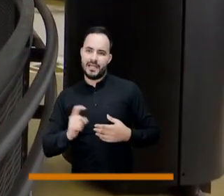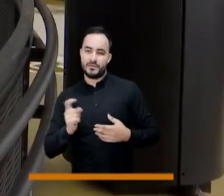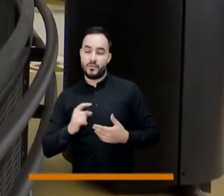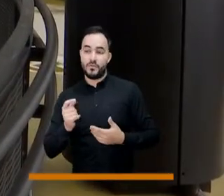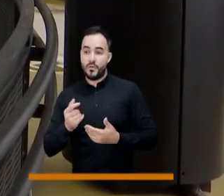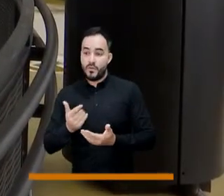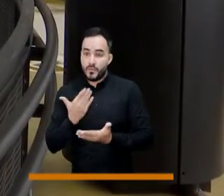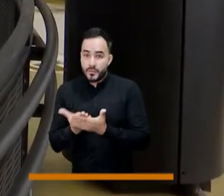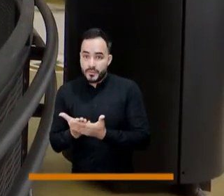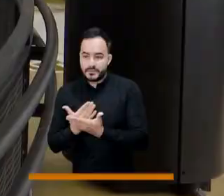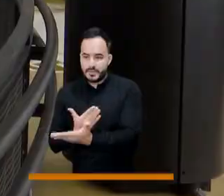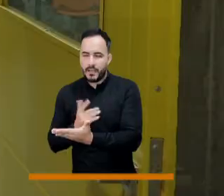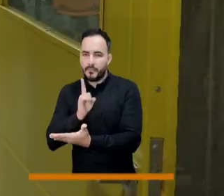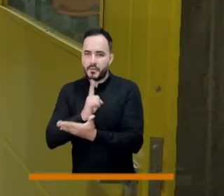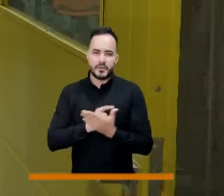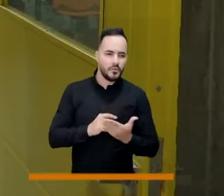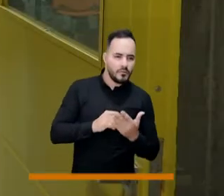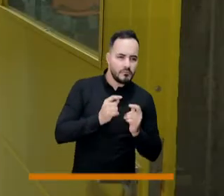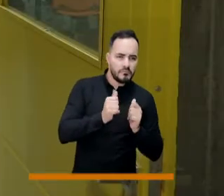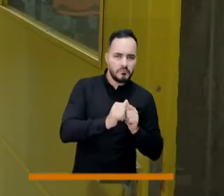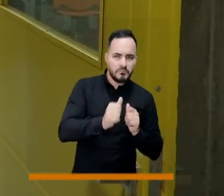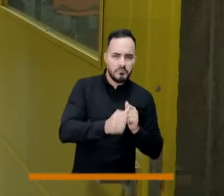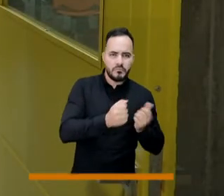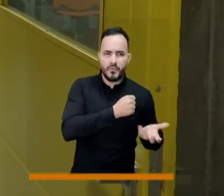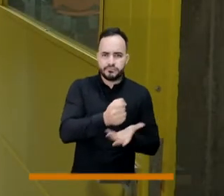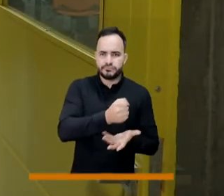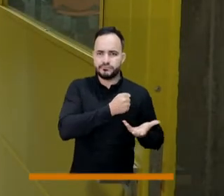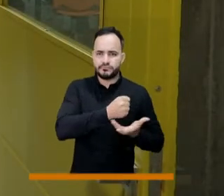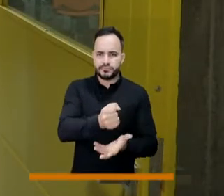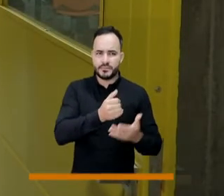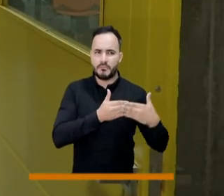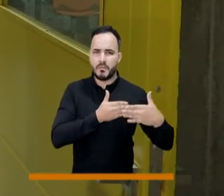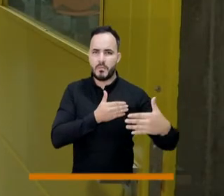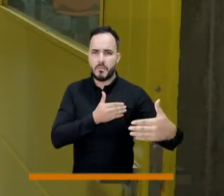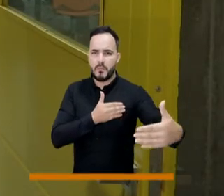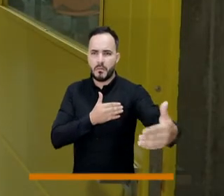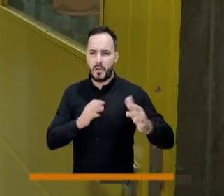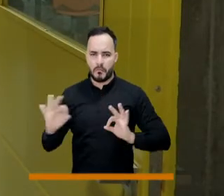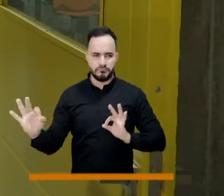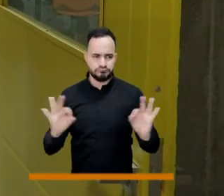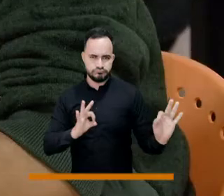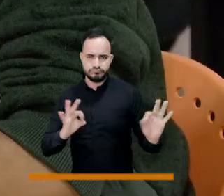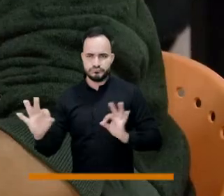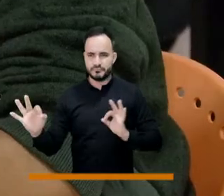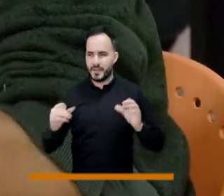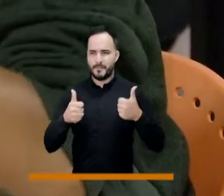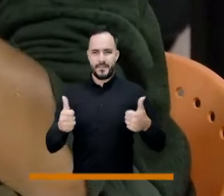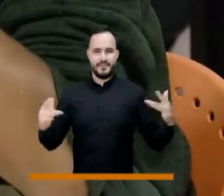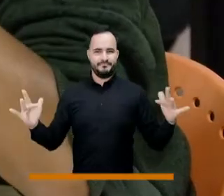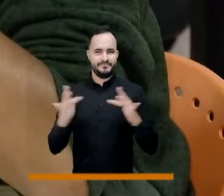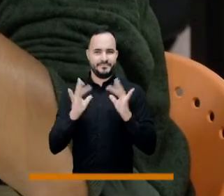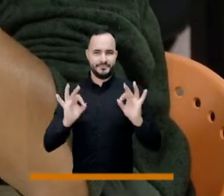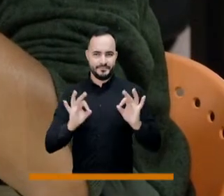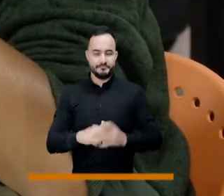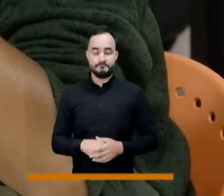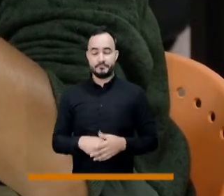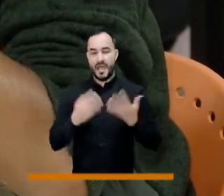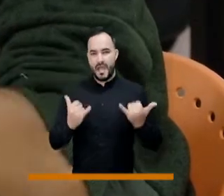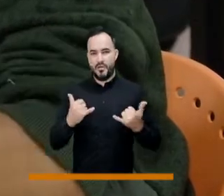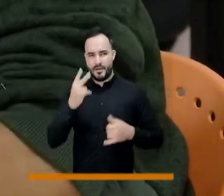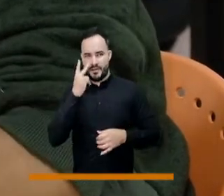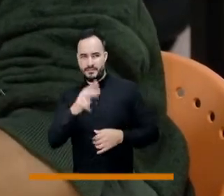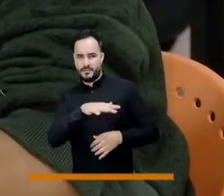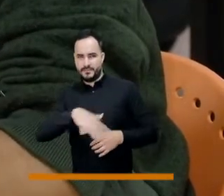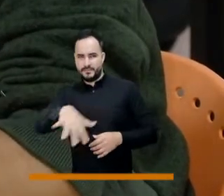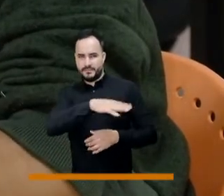contempladas también de un marco fiscal a corto, a mediano y largo plazo. Acá en este momento coyuntural de la ciudad y